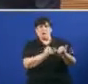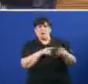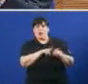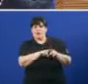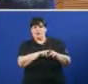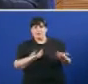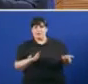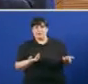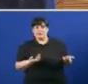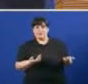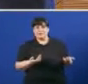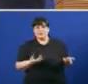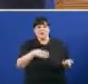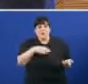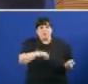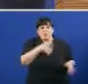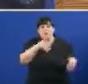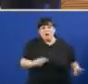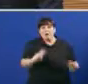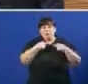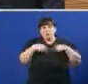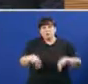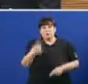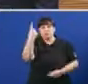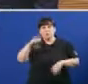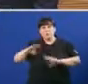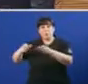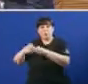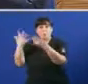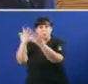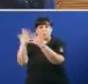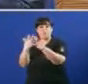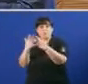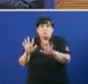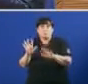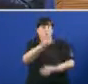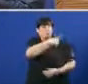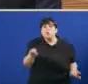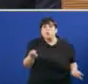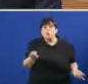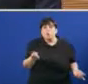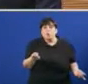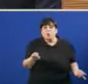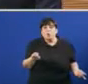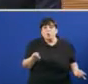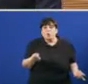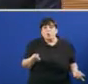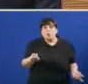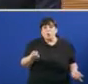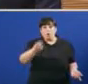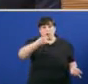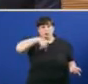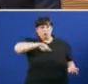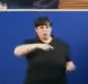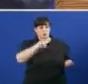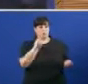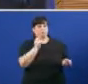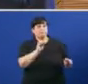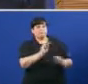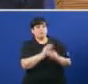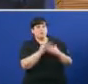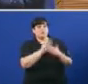visto. Pero o certo é verdade que podían poñerse de acordo no seu grupo e dicir: queren máis diñeiro para o hospital concertado, poñemos o que nos parece